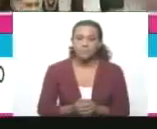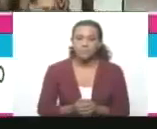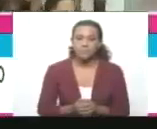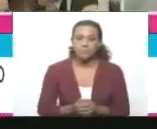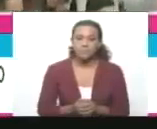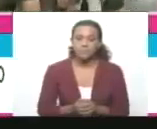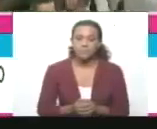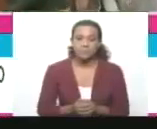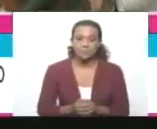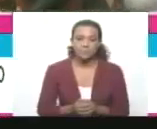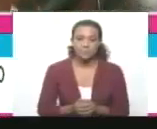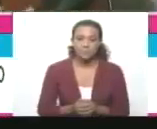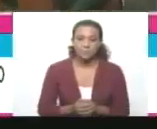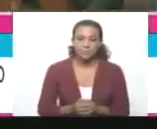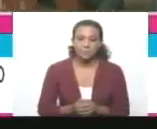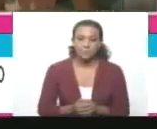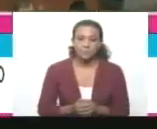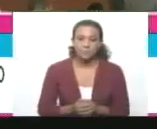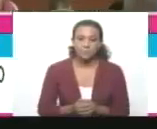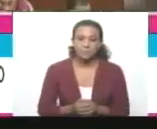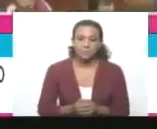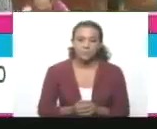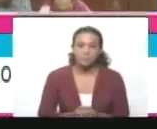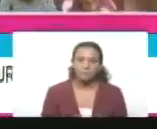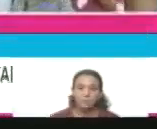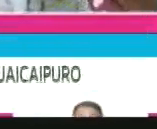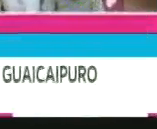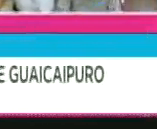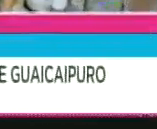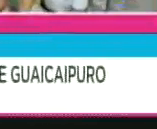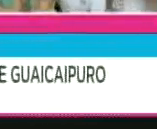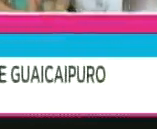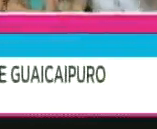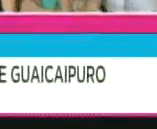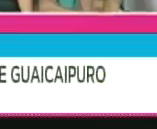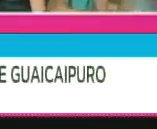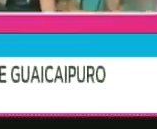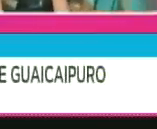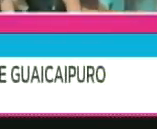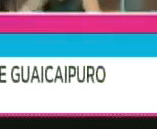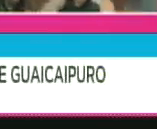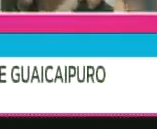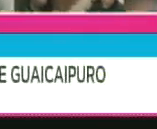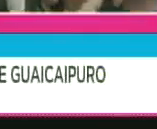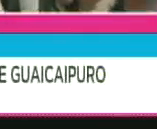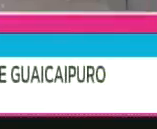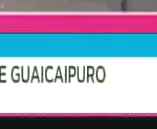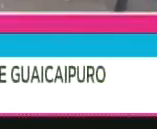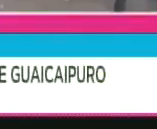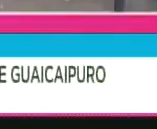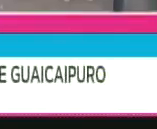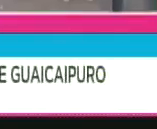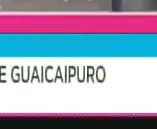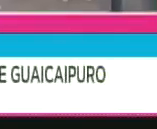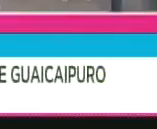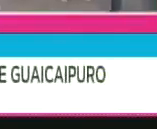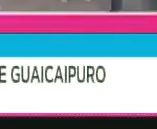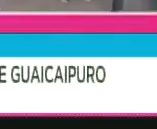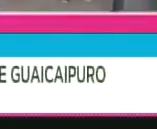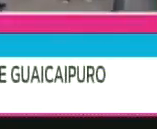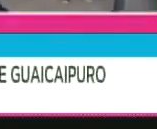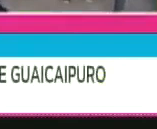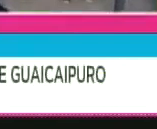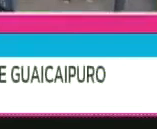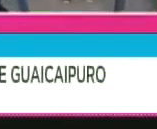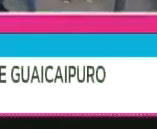fase que es la fase de búsqueda y captura de un grupo de penados de criminales que